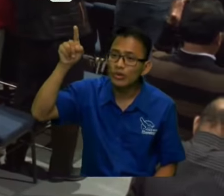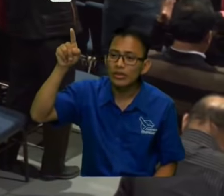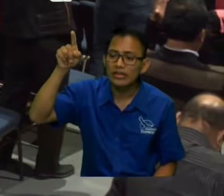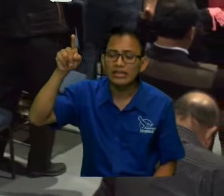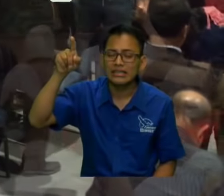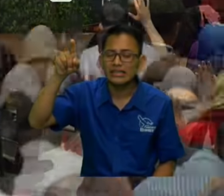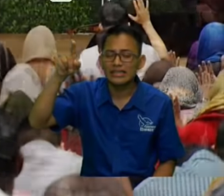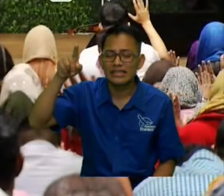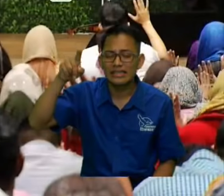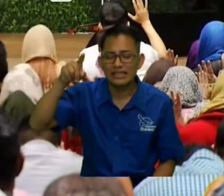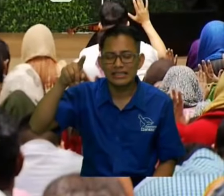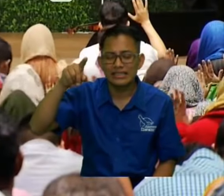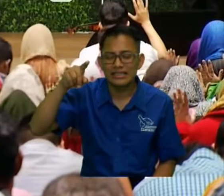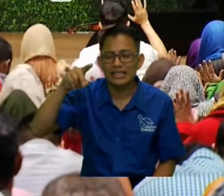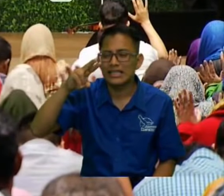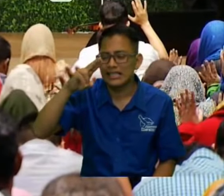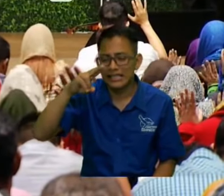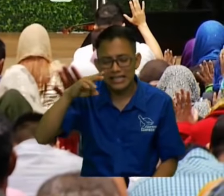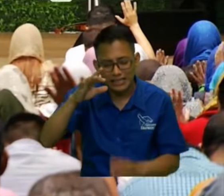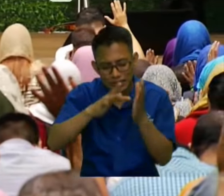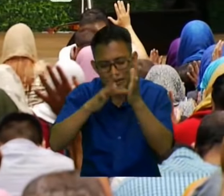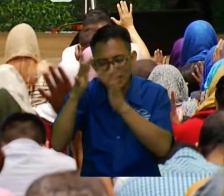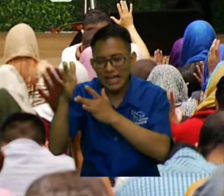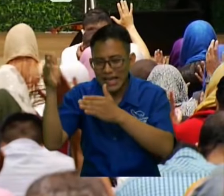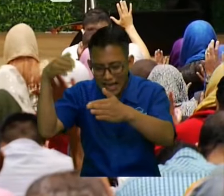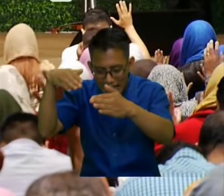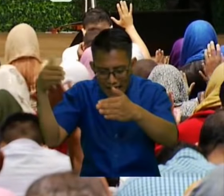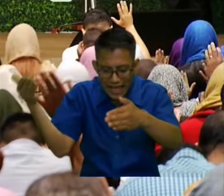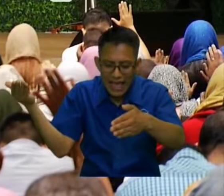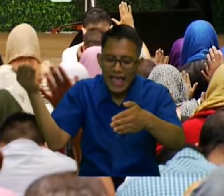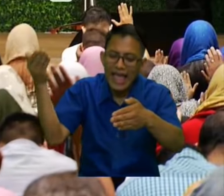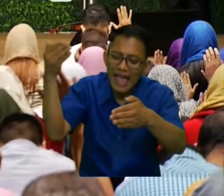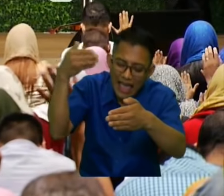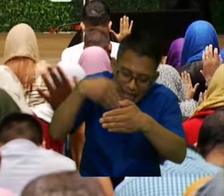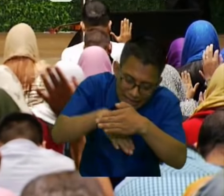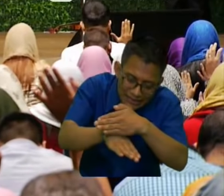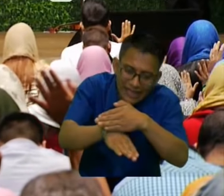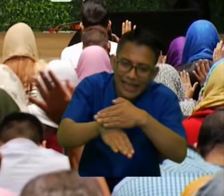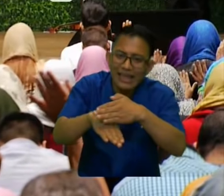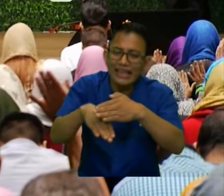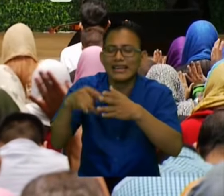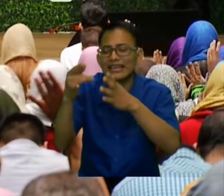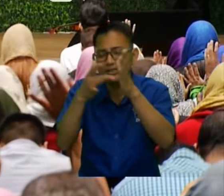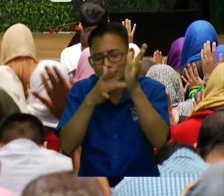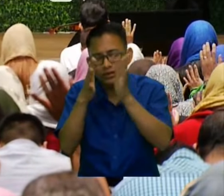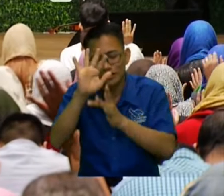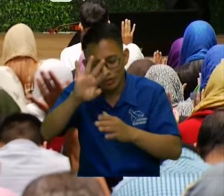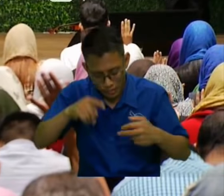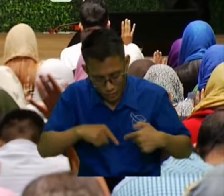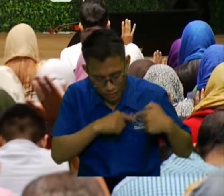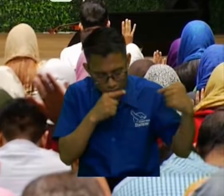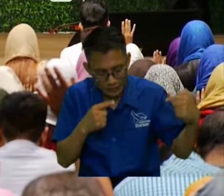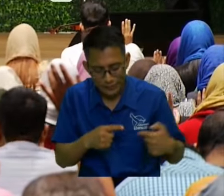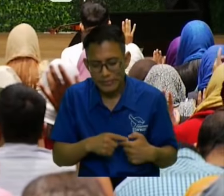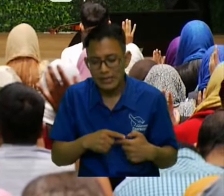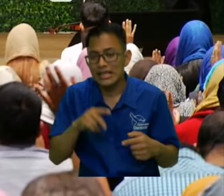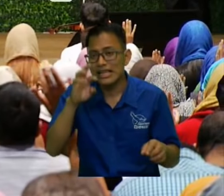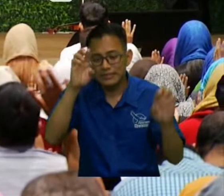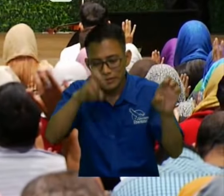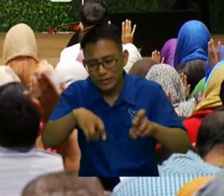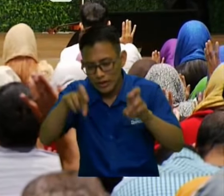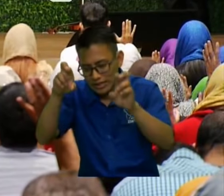abran sus ojos y se acerquen más y más a ti. Que sean hechos y formados. Y aquellos que nos están